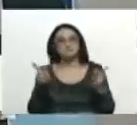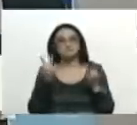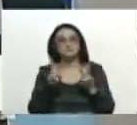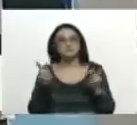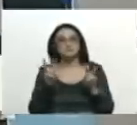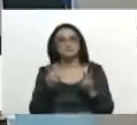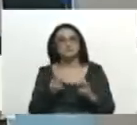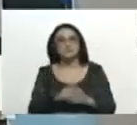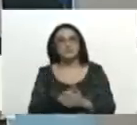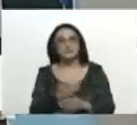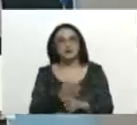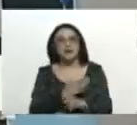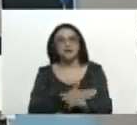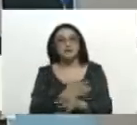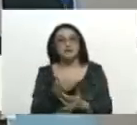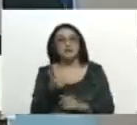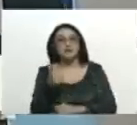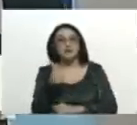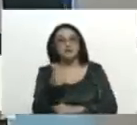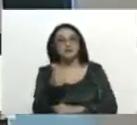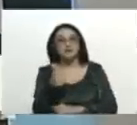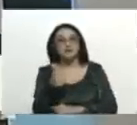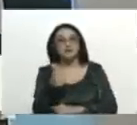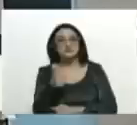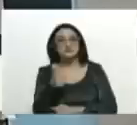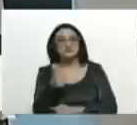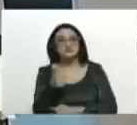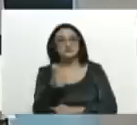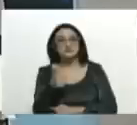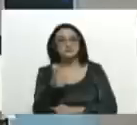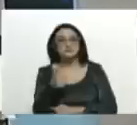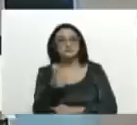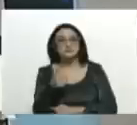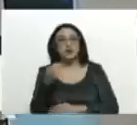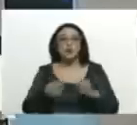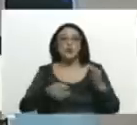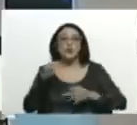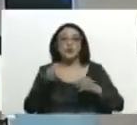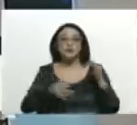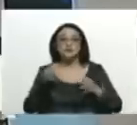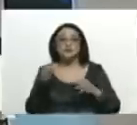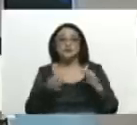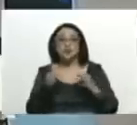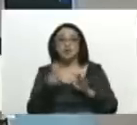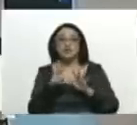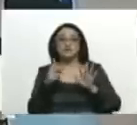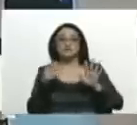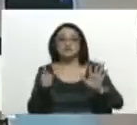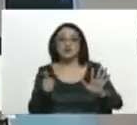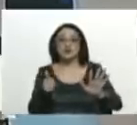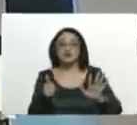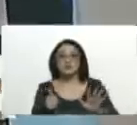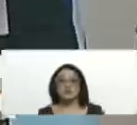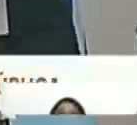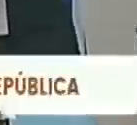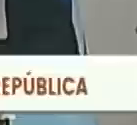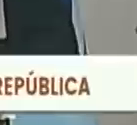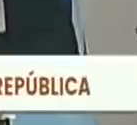en preliminar a diez en juicio a dieciséis